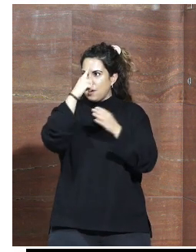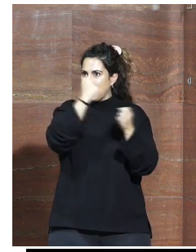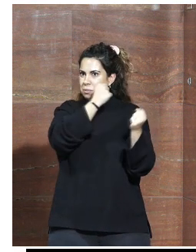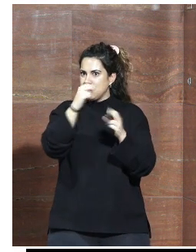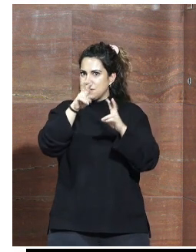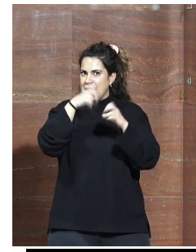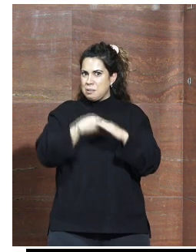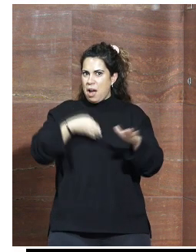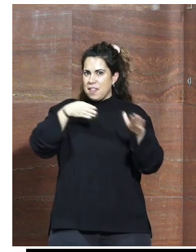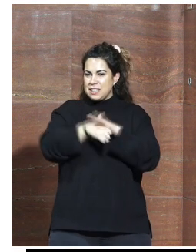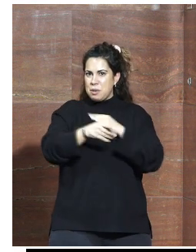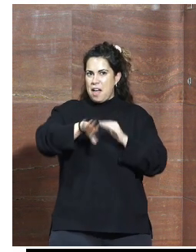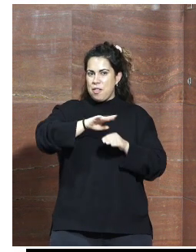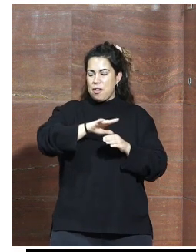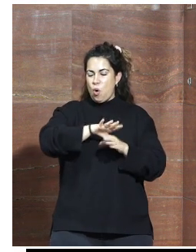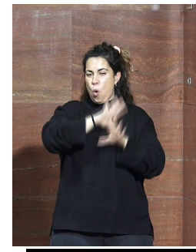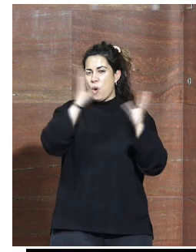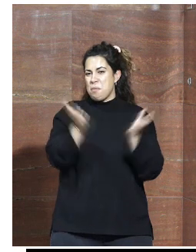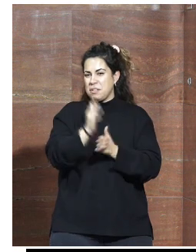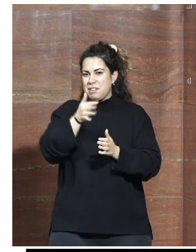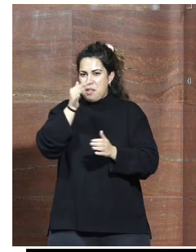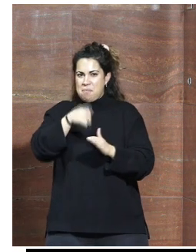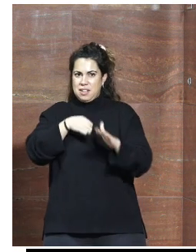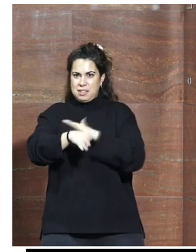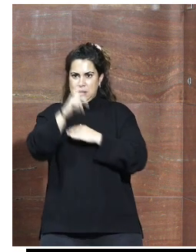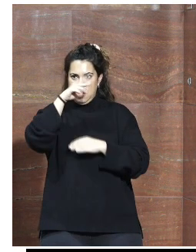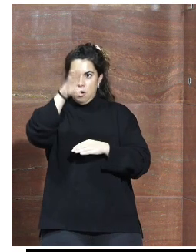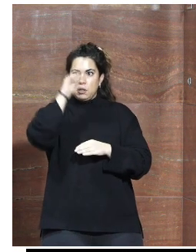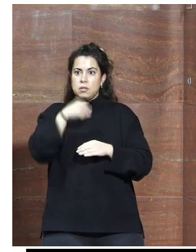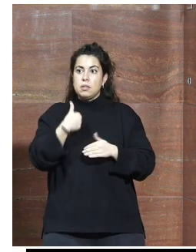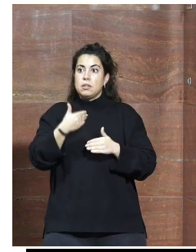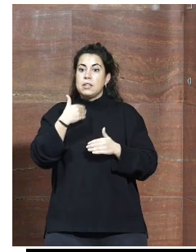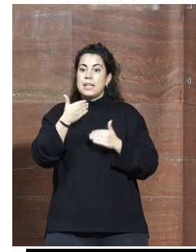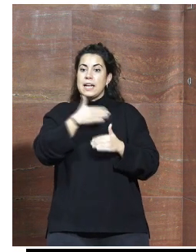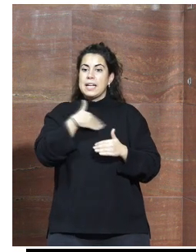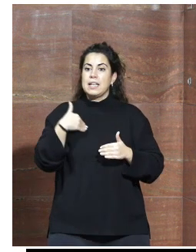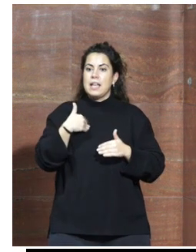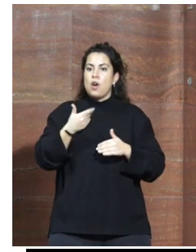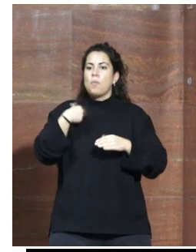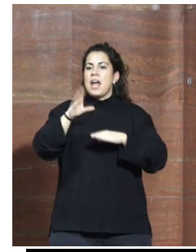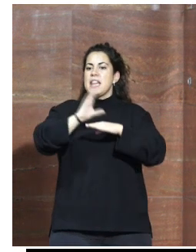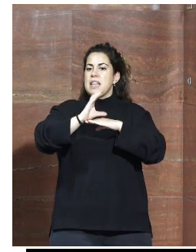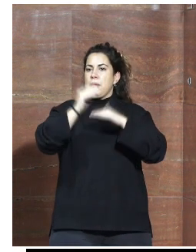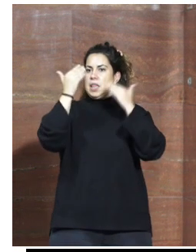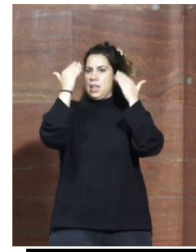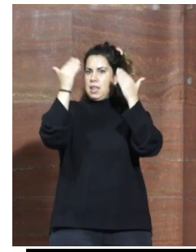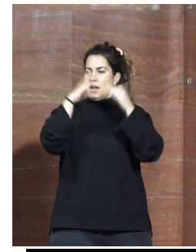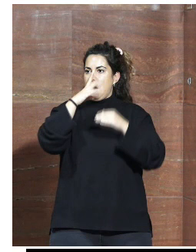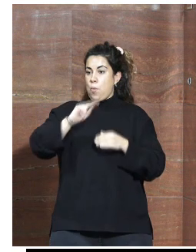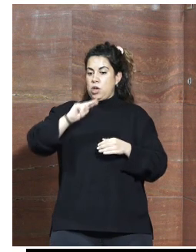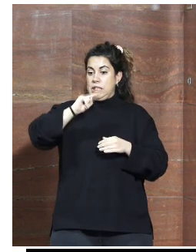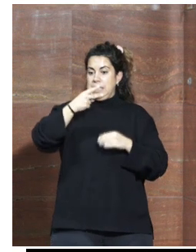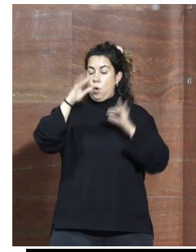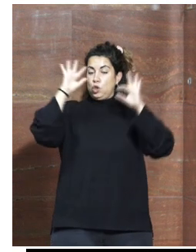cognitiva. Quiero agradecer y felicitar al CEAPAT por haber organizado estos segundos